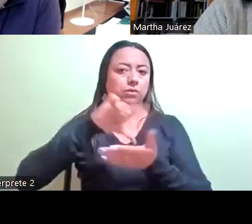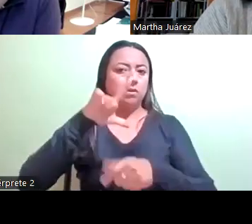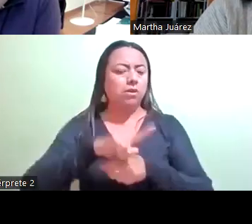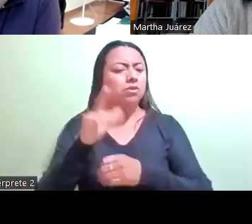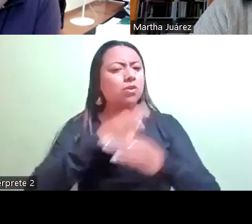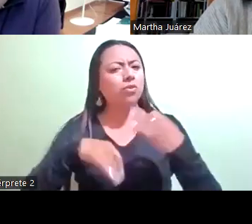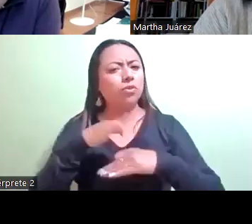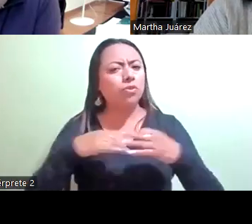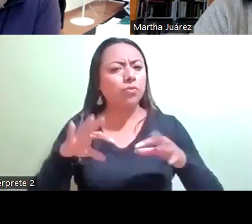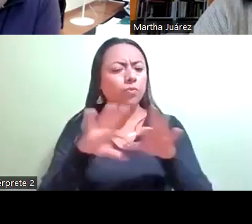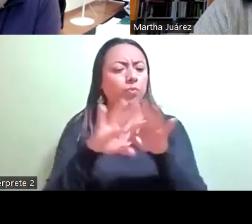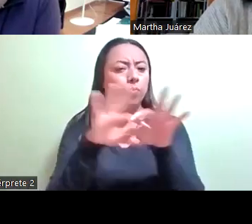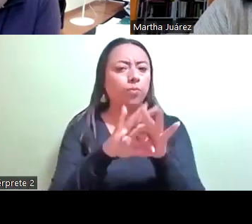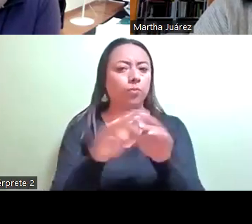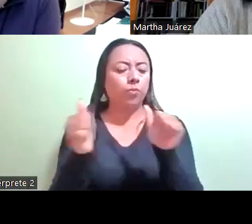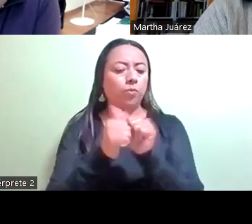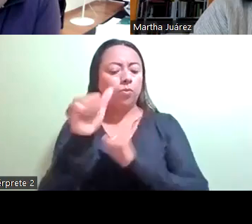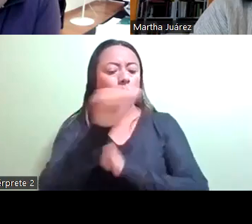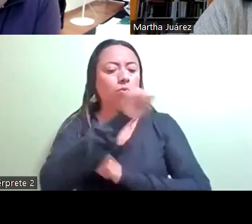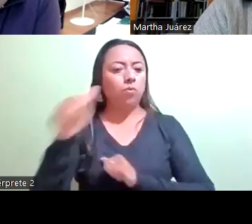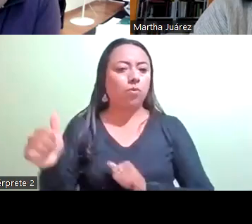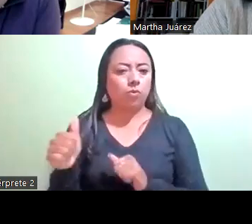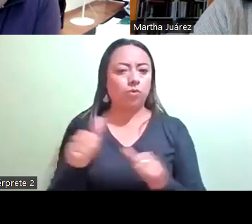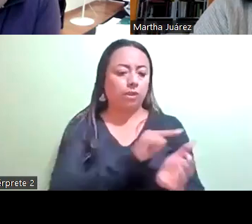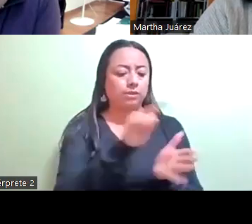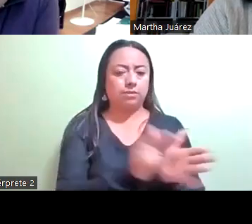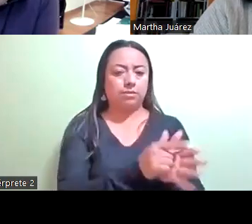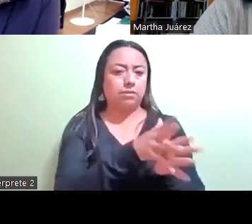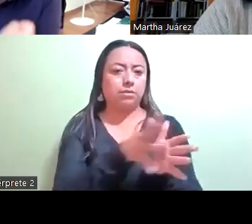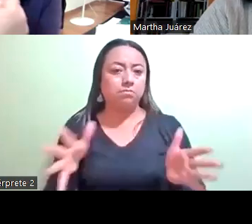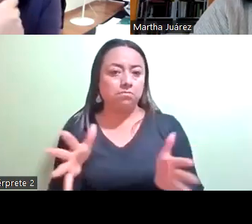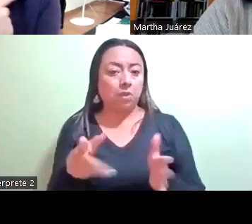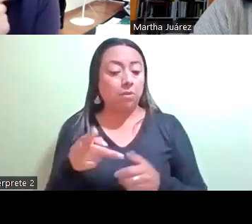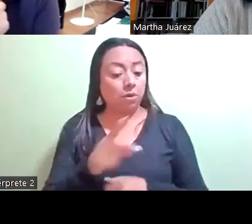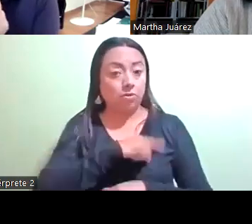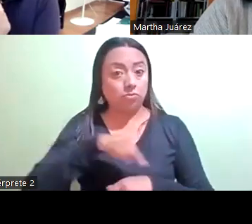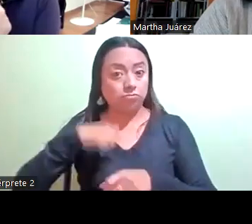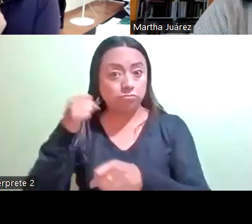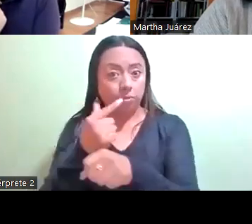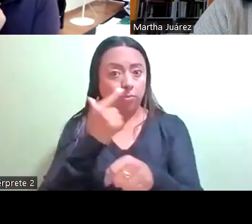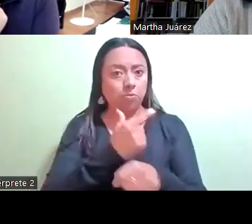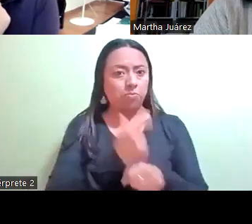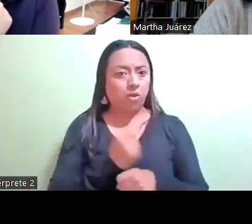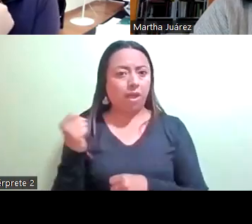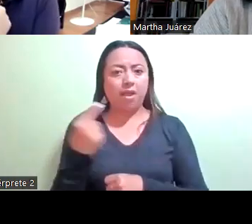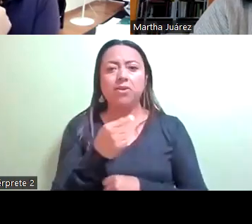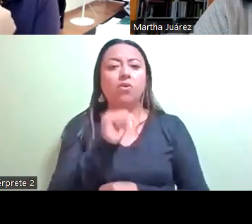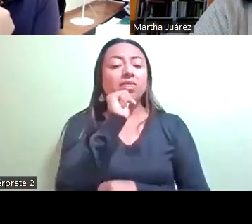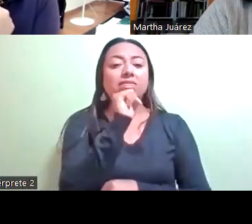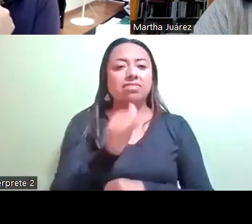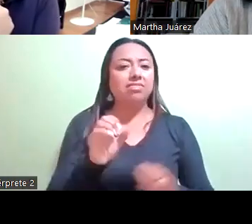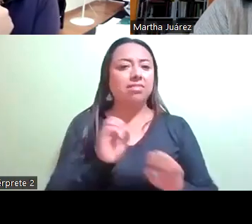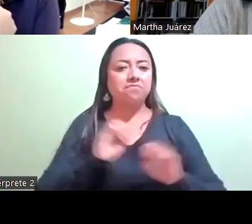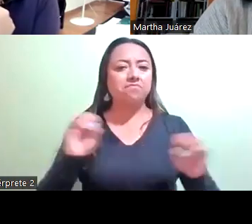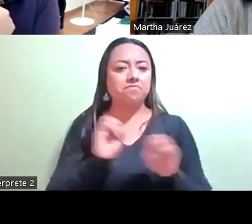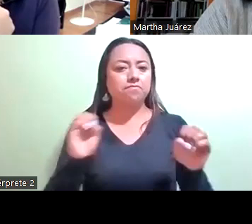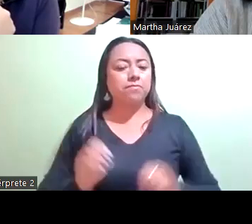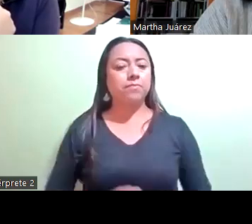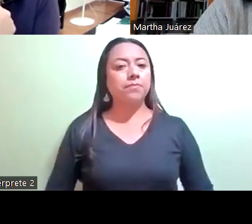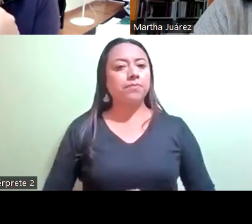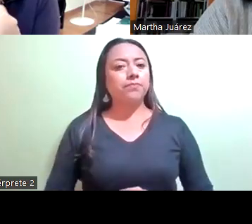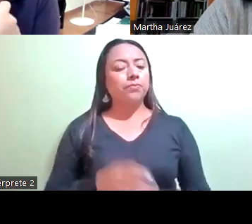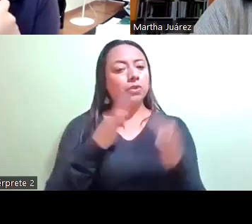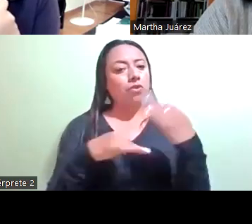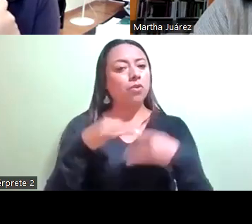documentación relacionada con otras legislaturas, y no hemos localizado absolutamente nada. Estas solicitudes son